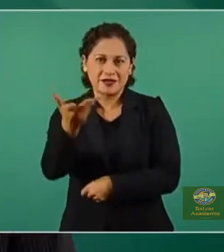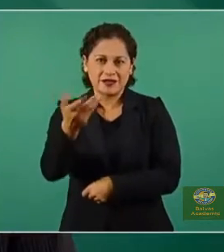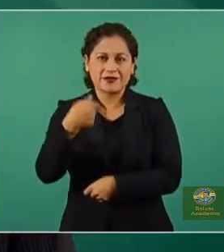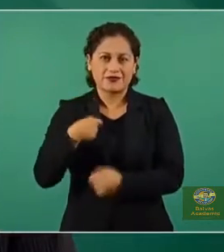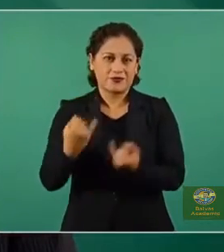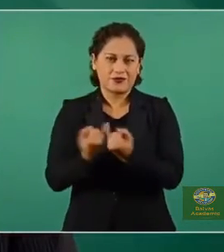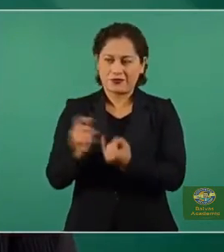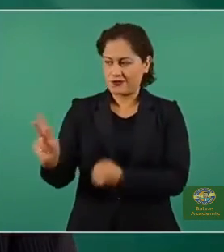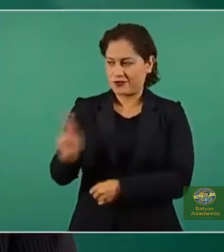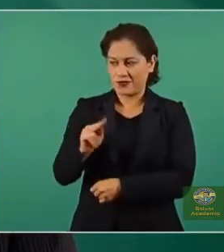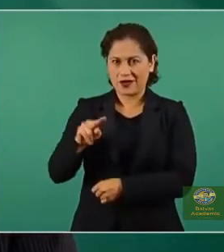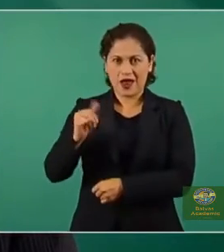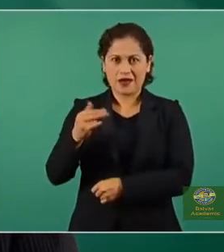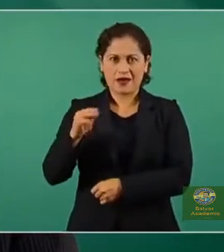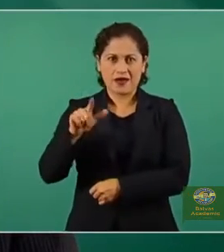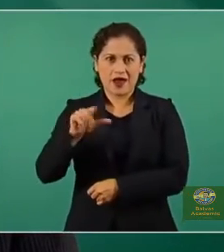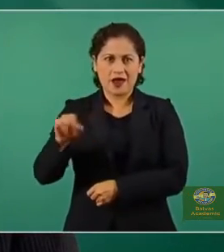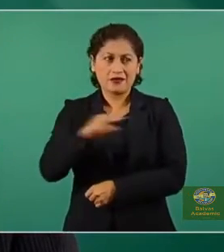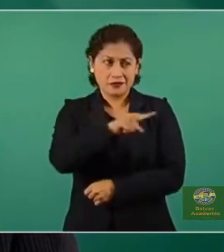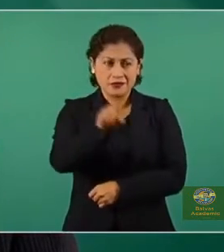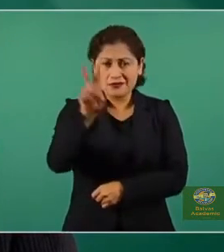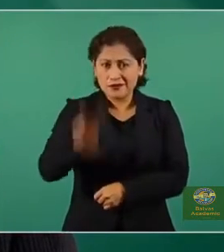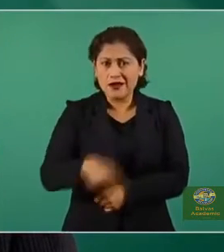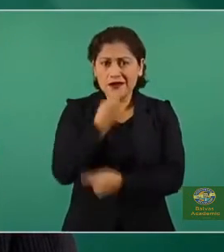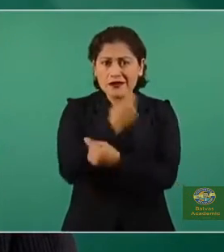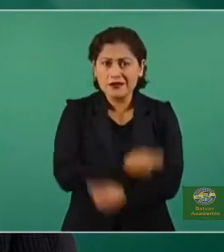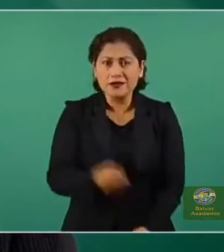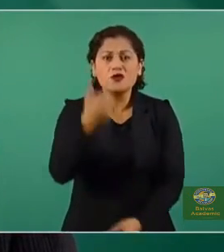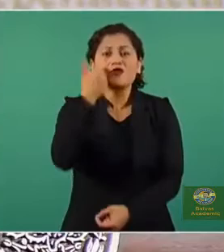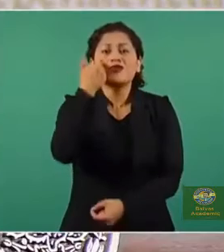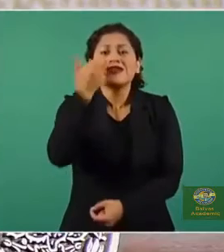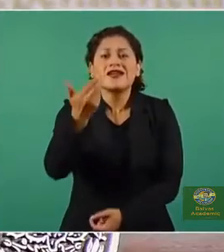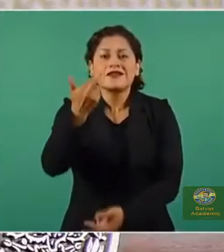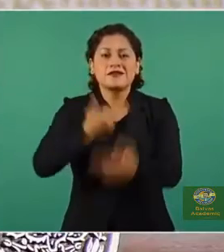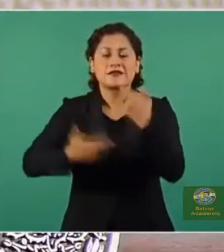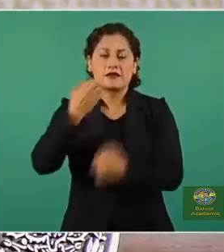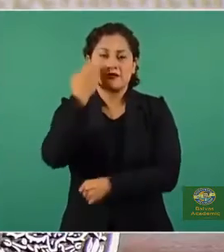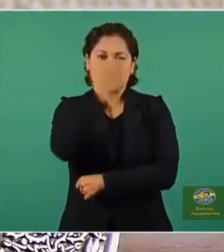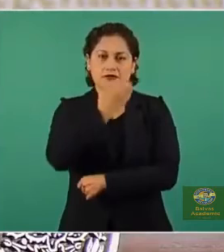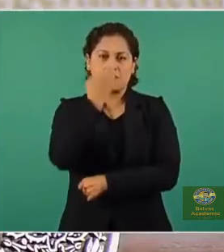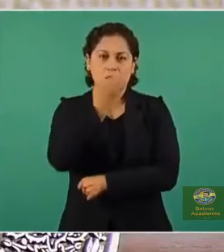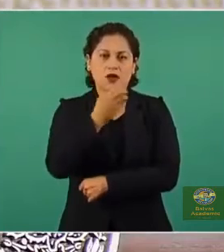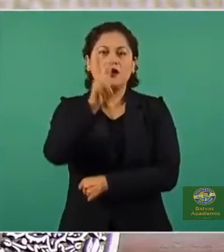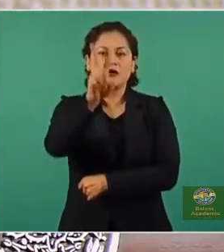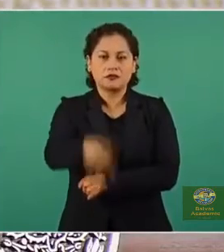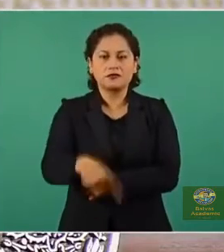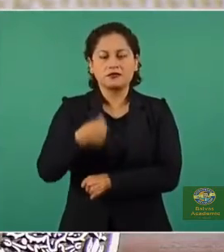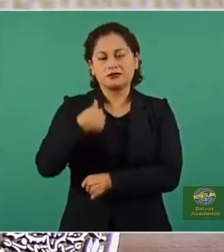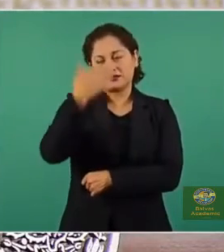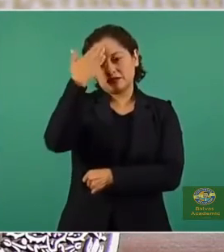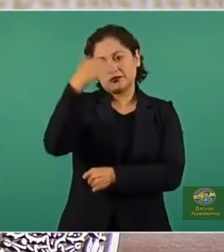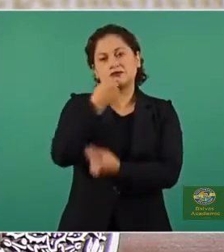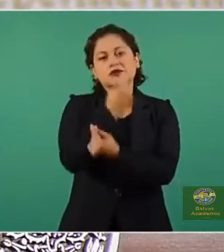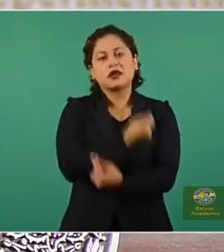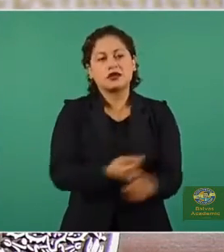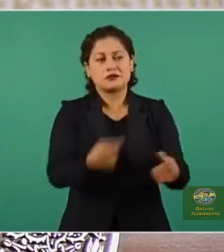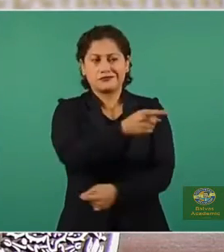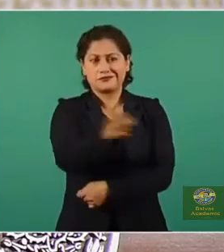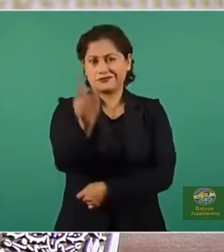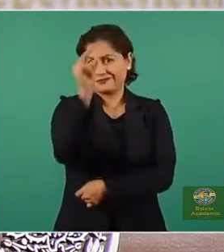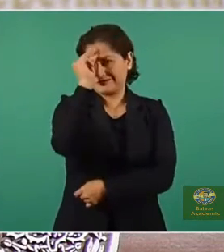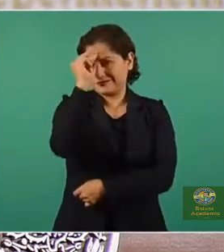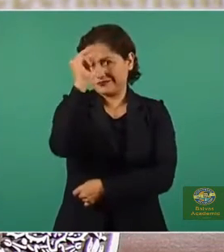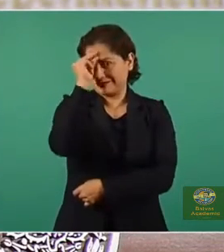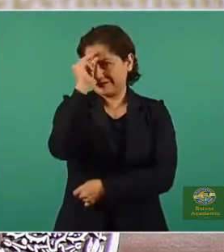quieren regresar. Hubo una entrevista que me pareció muy interesante y yo digo, los niños son sabios. A un niño le preguntaron que si quería